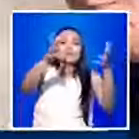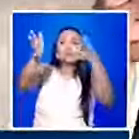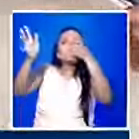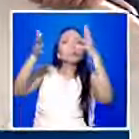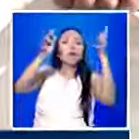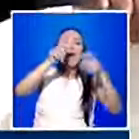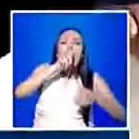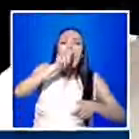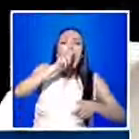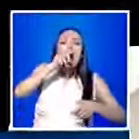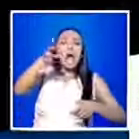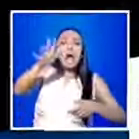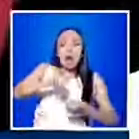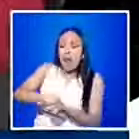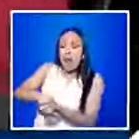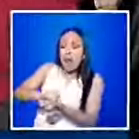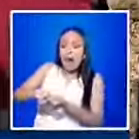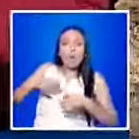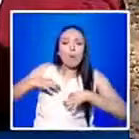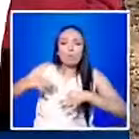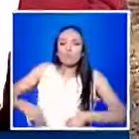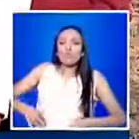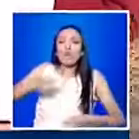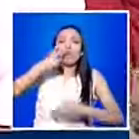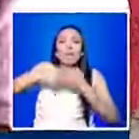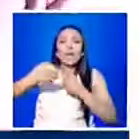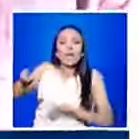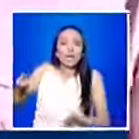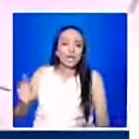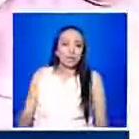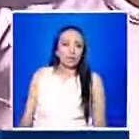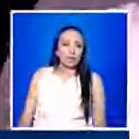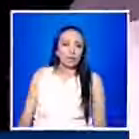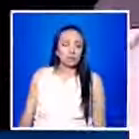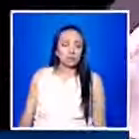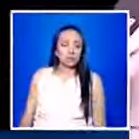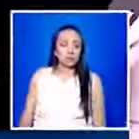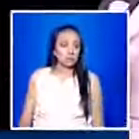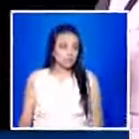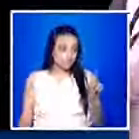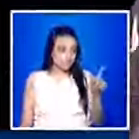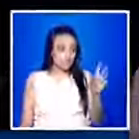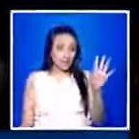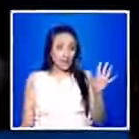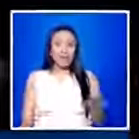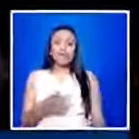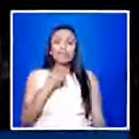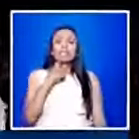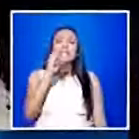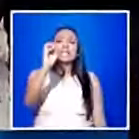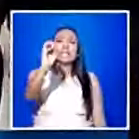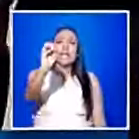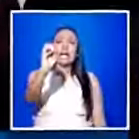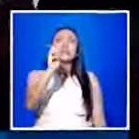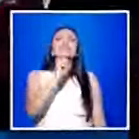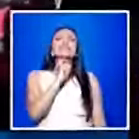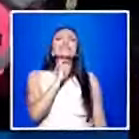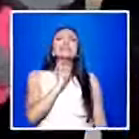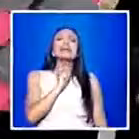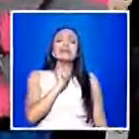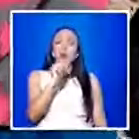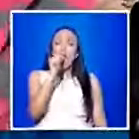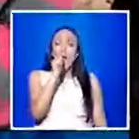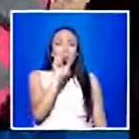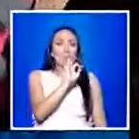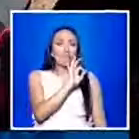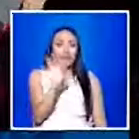No hay agua, no tenemos para los uniformes de los hijos. Qué bárbaro, desde ahí partamos, no tienen ni siquiera para lavar la ropa. Y le